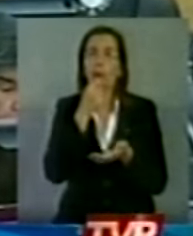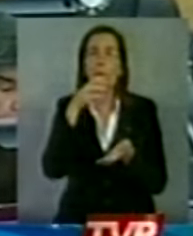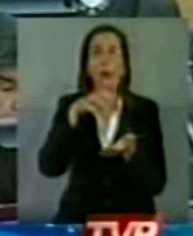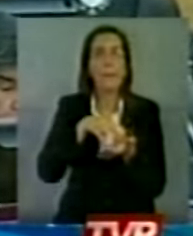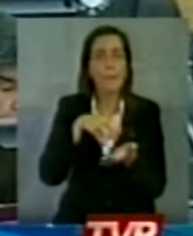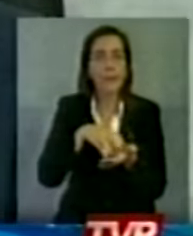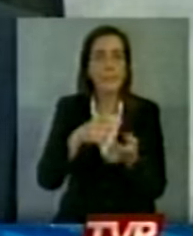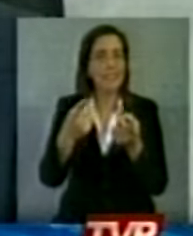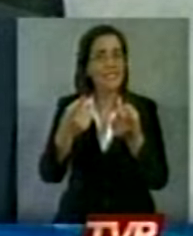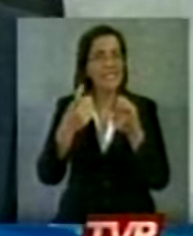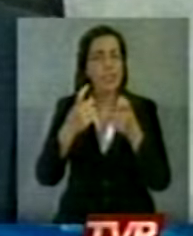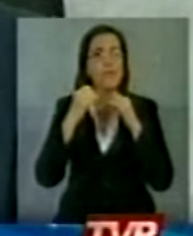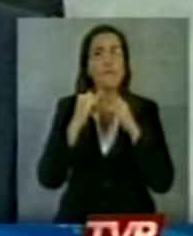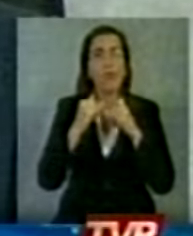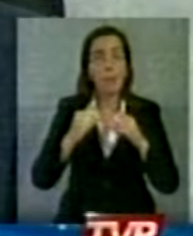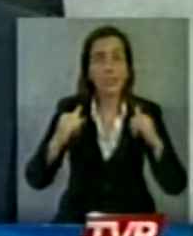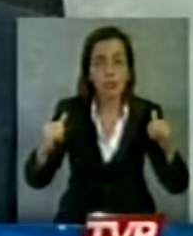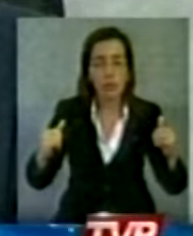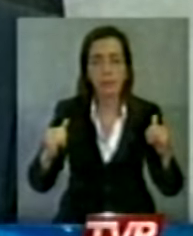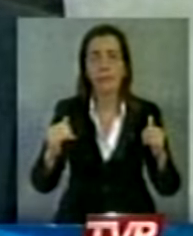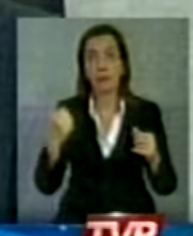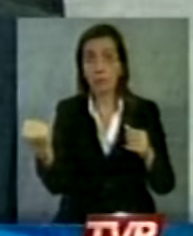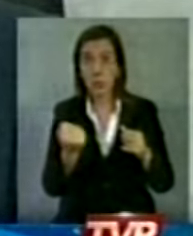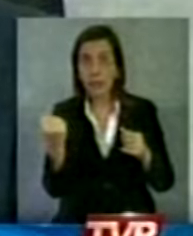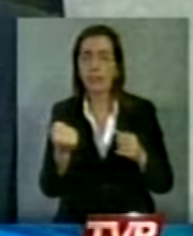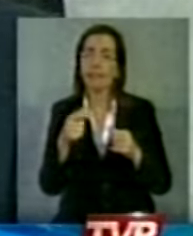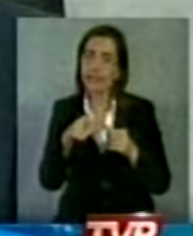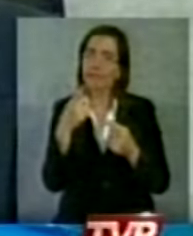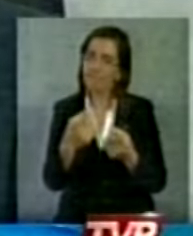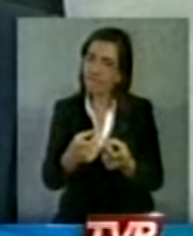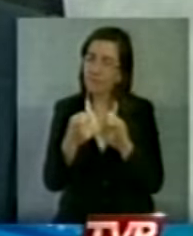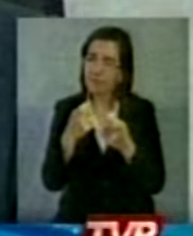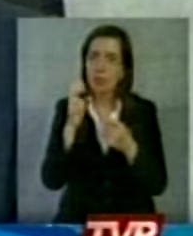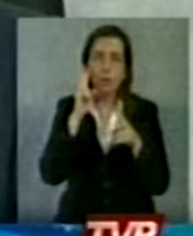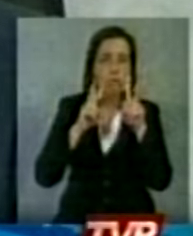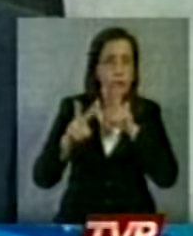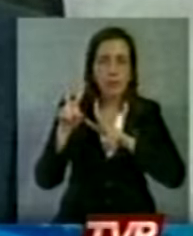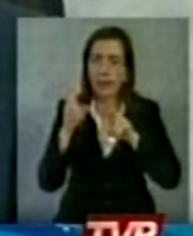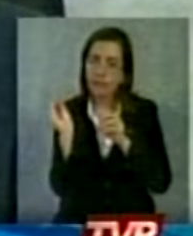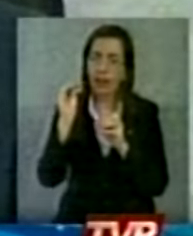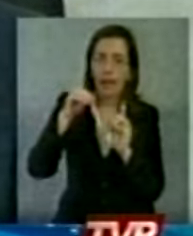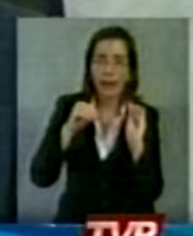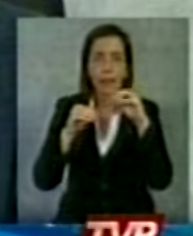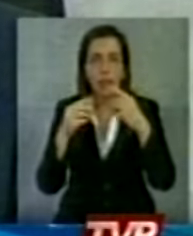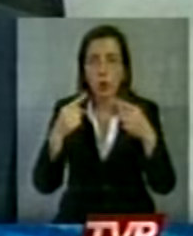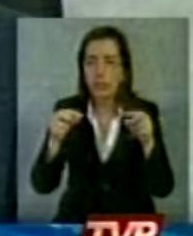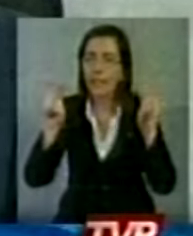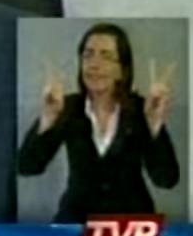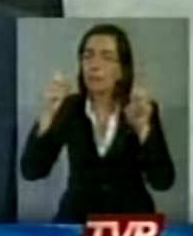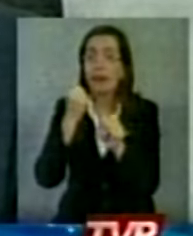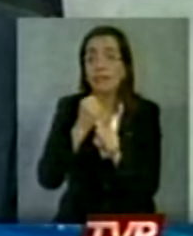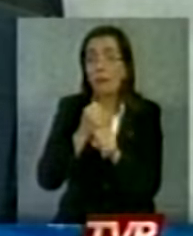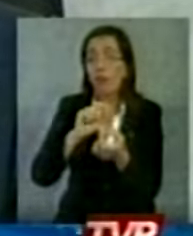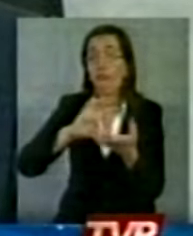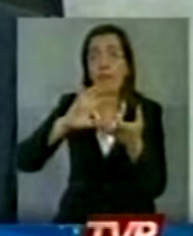cuya materia prima sea la información es susceptible de implantar modalidades laborales